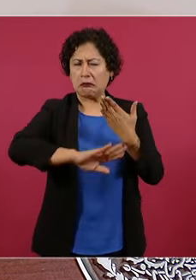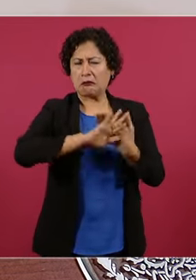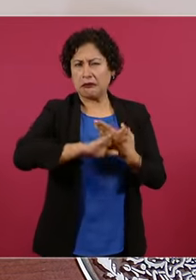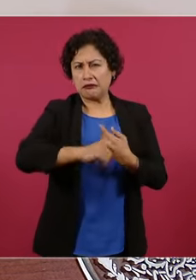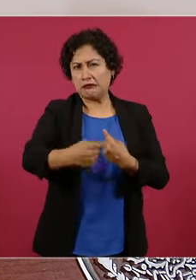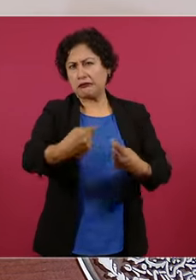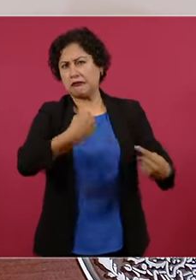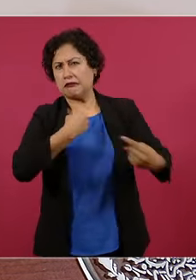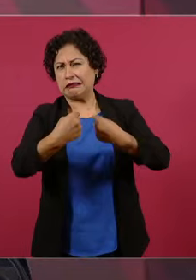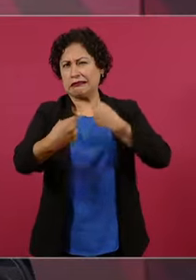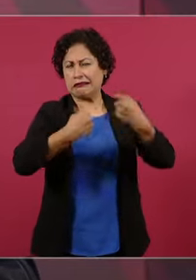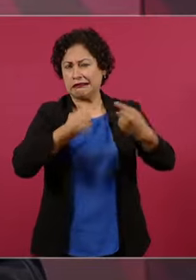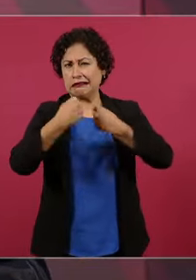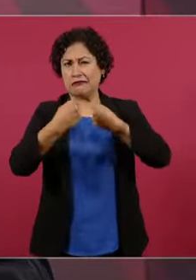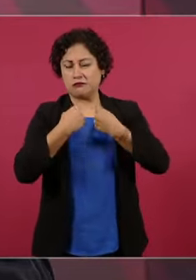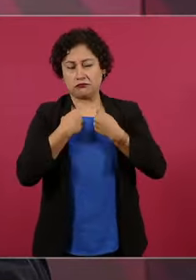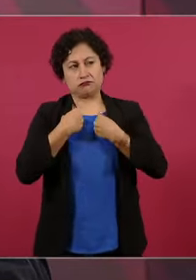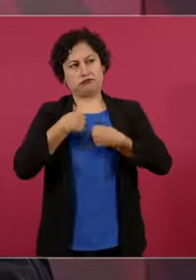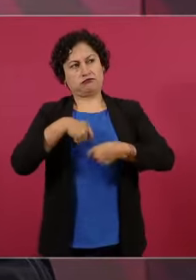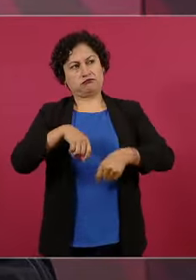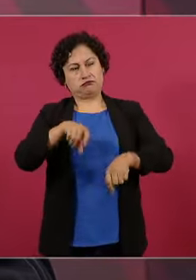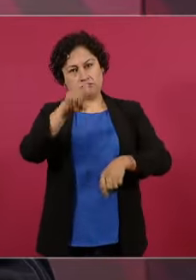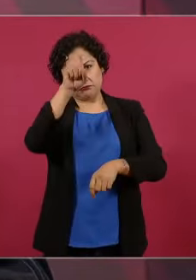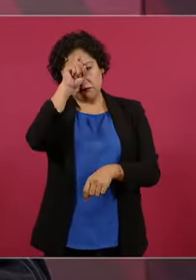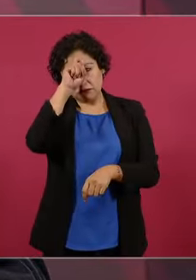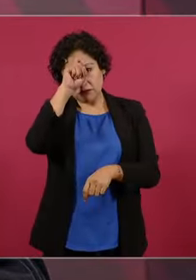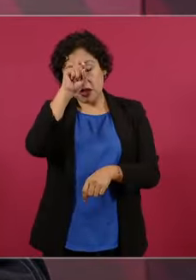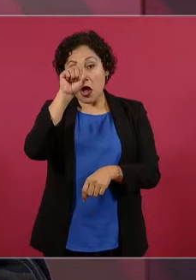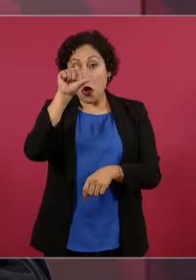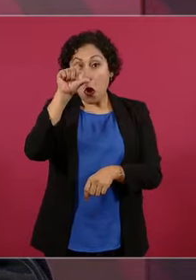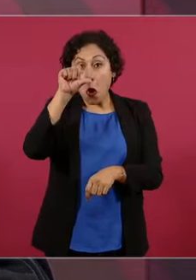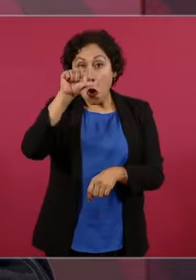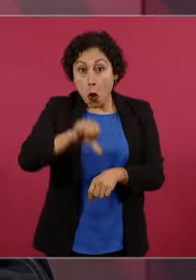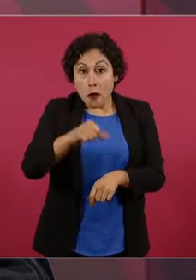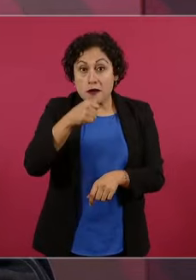Y hoy hasta una carta, ¿no? Molestos.